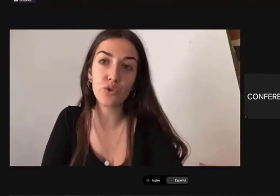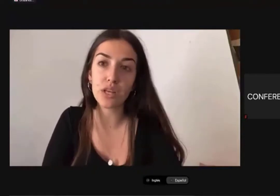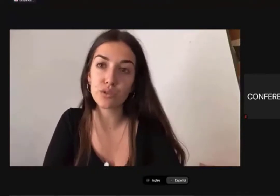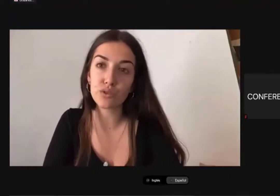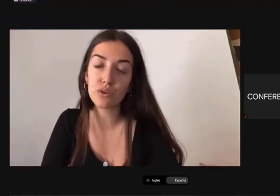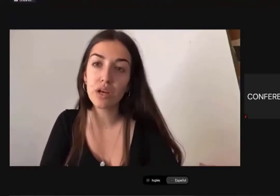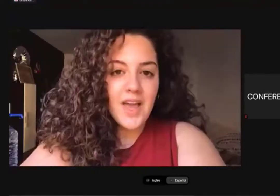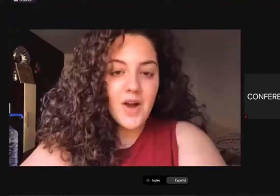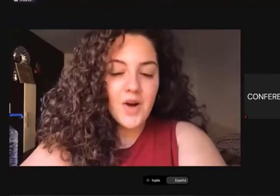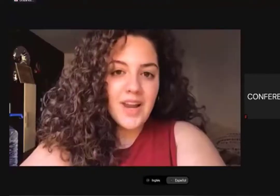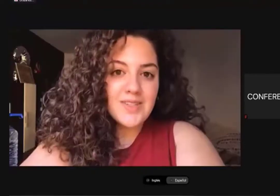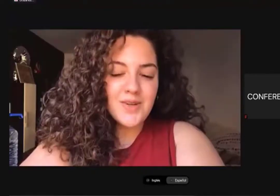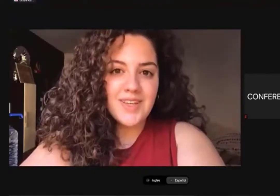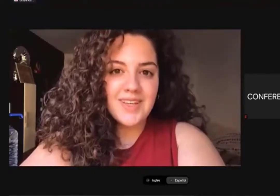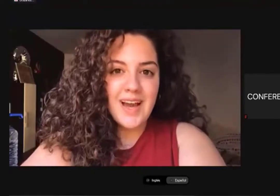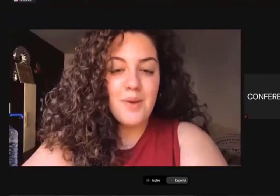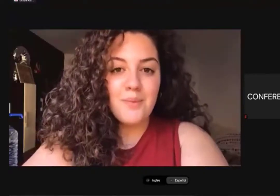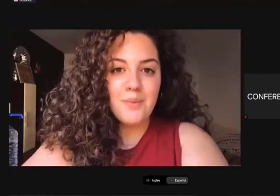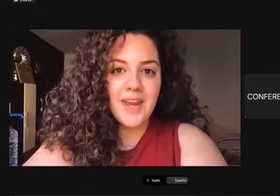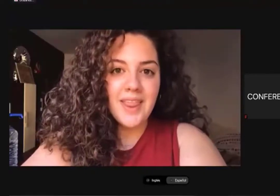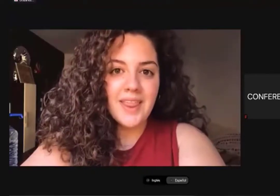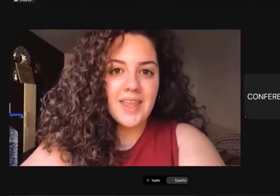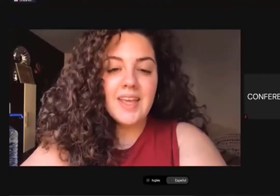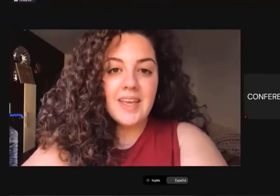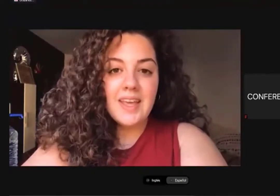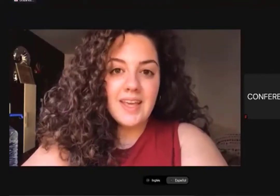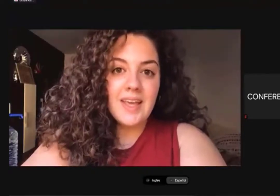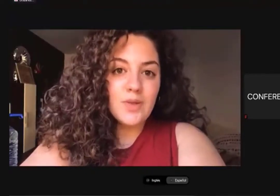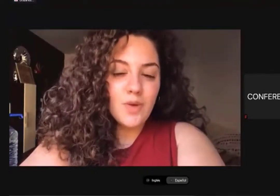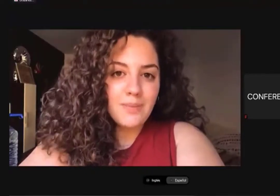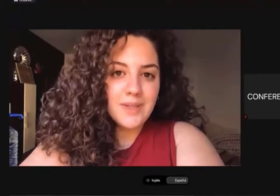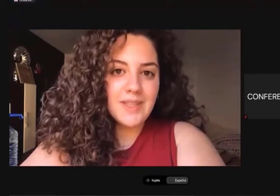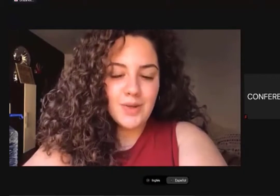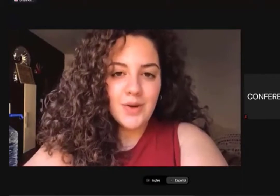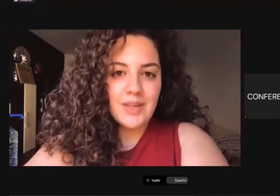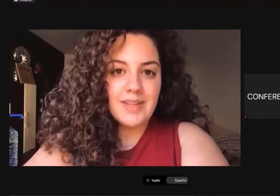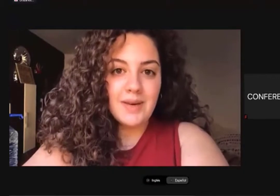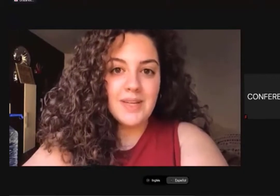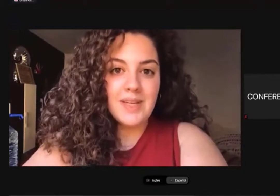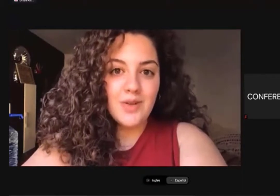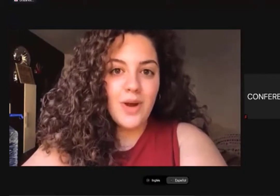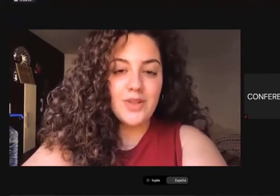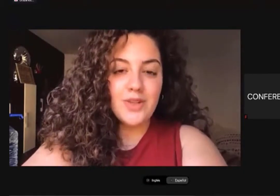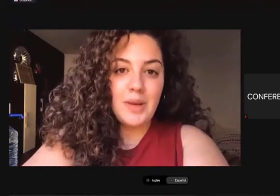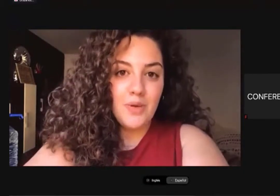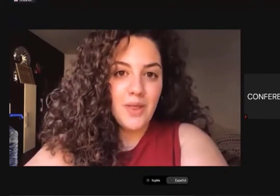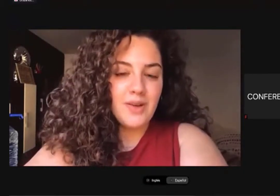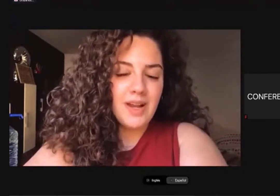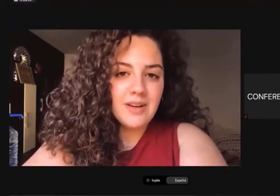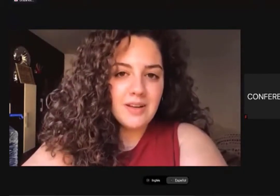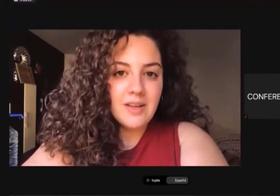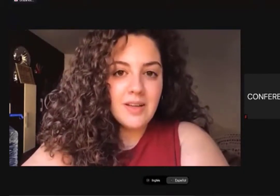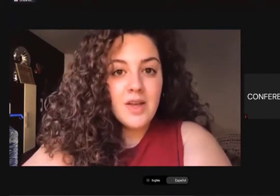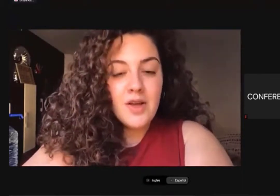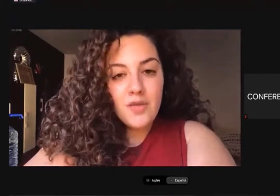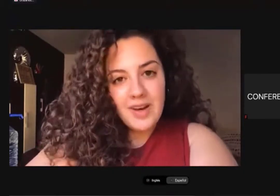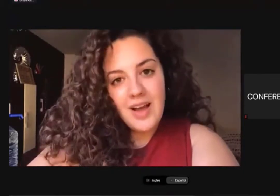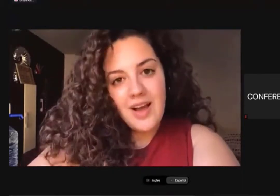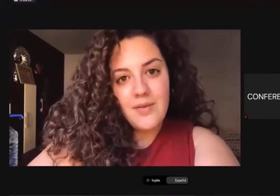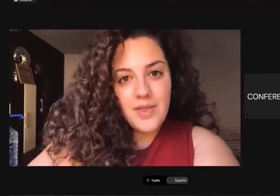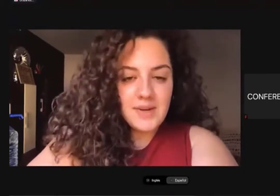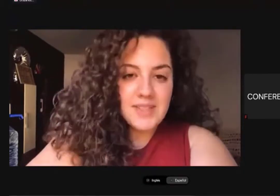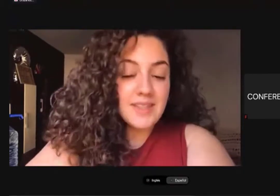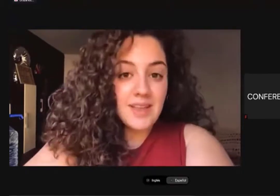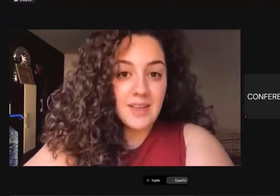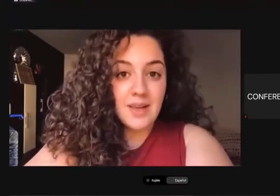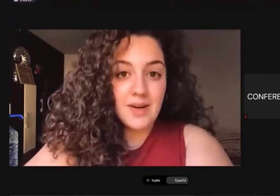secretaria del Congreso. Hola, soy Carmen Pérez, actualmente estoy terminando cuarto de terapia ocupacional. Fui